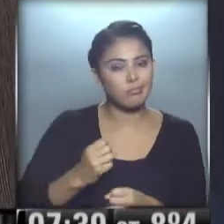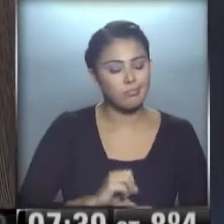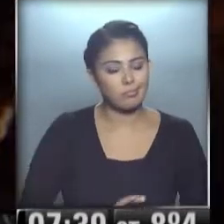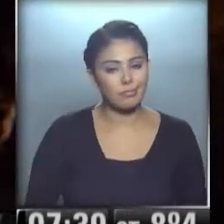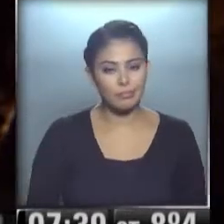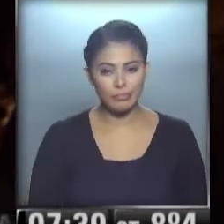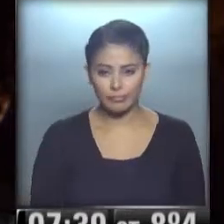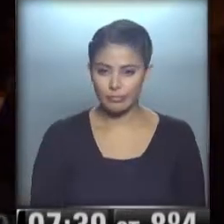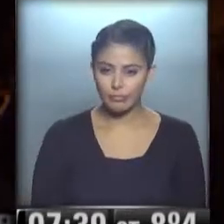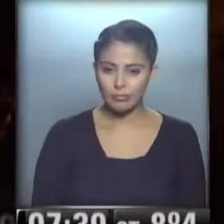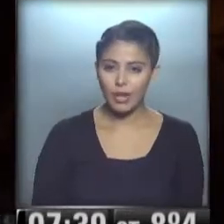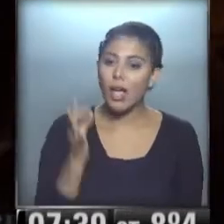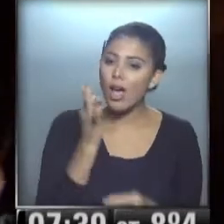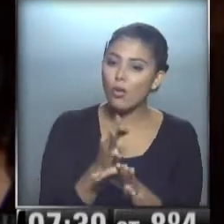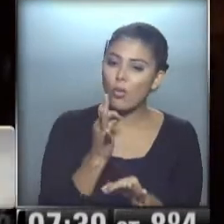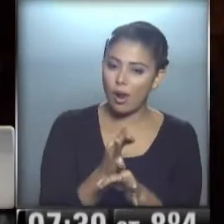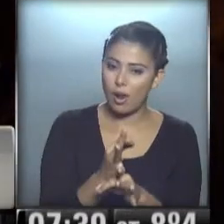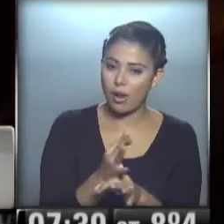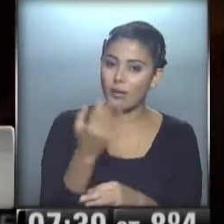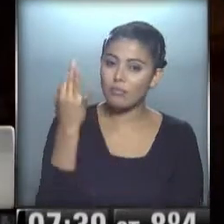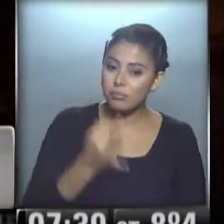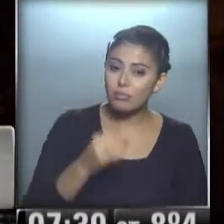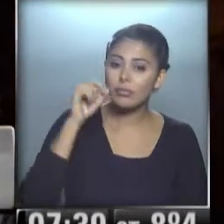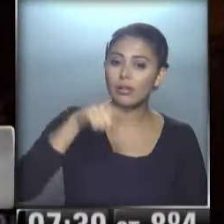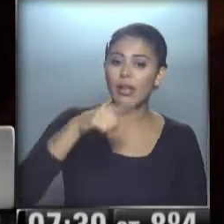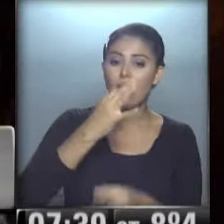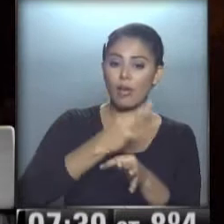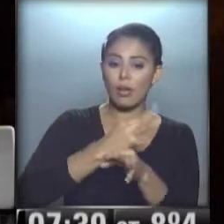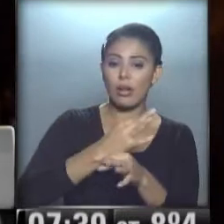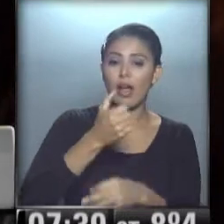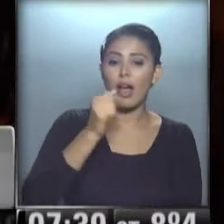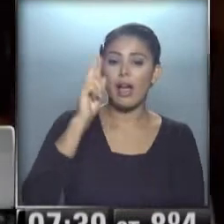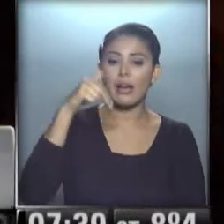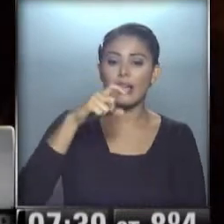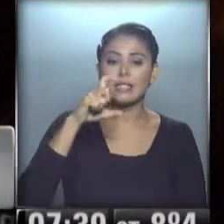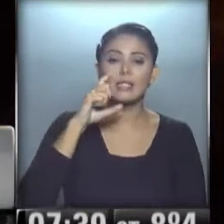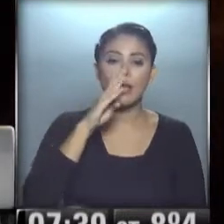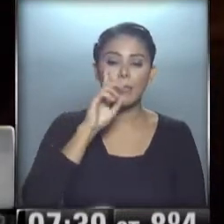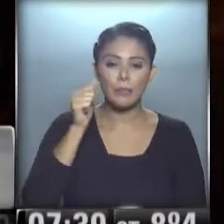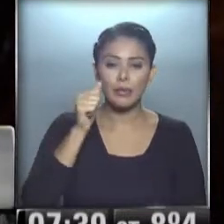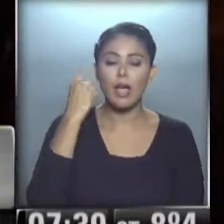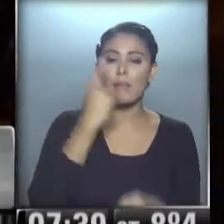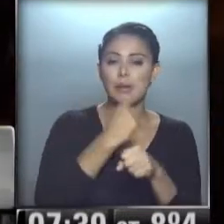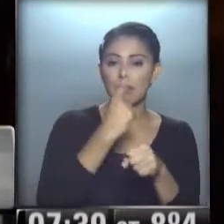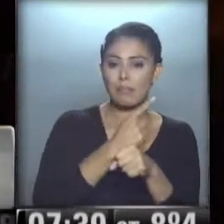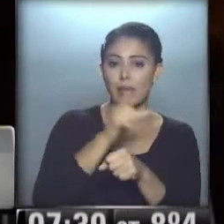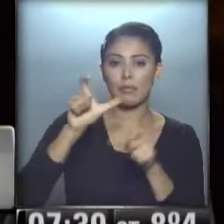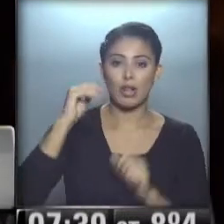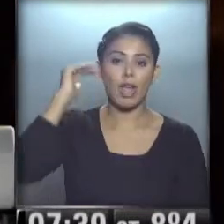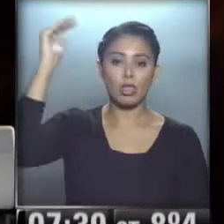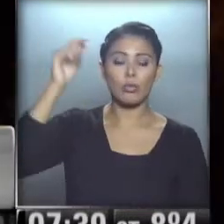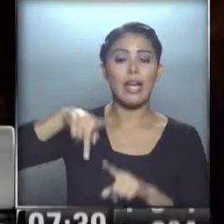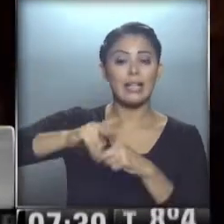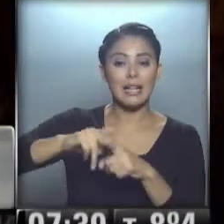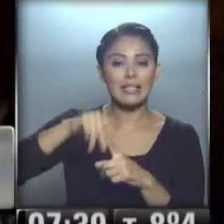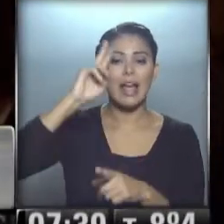mejores. El colegio es una escuela, Lisauro Arancibia, es una escuela que tiene primaria de adultos con talleres